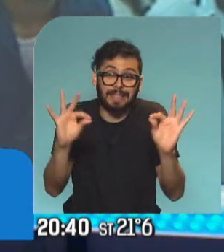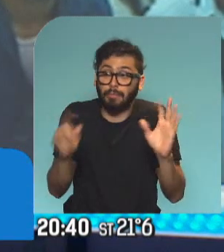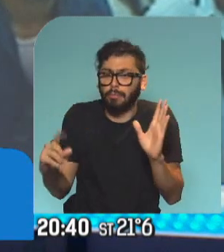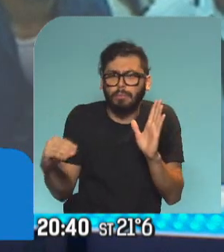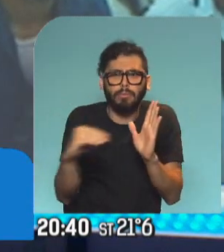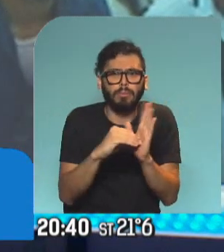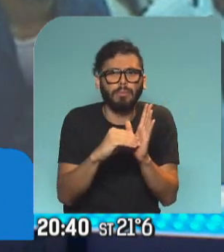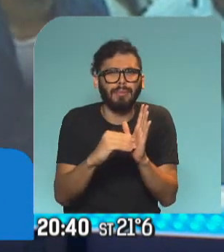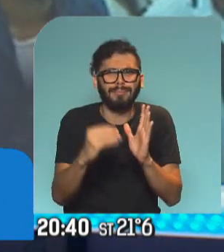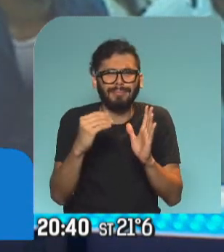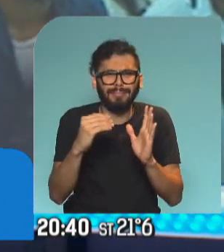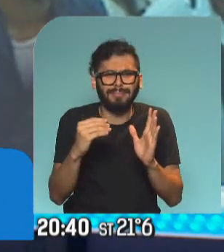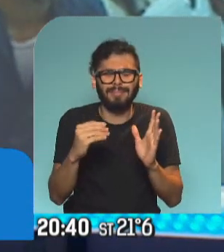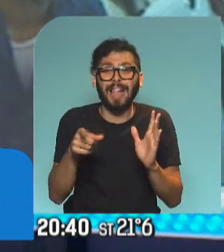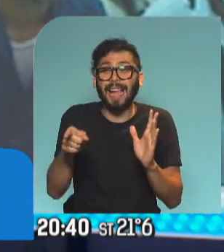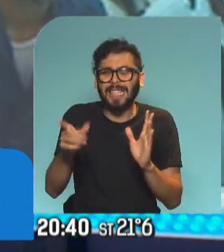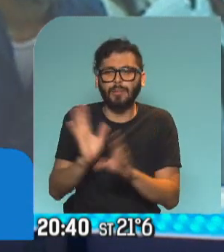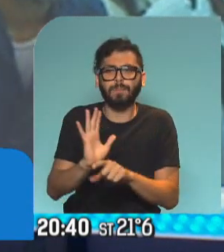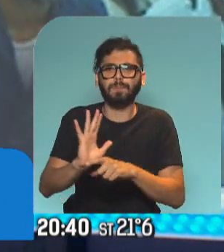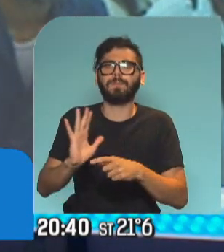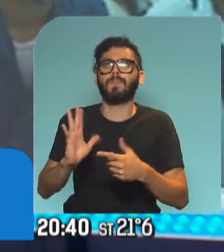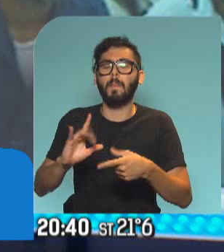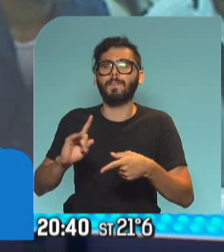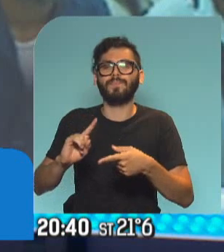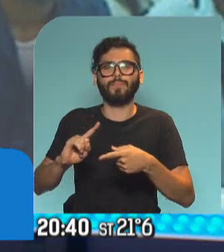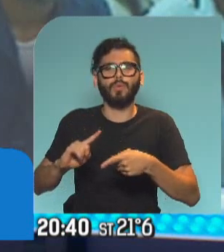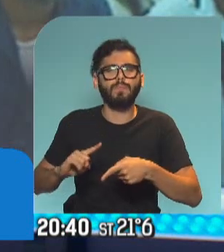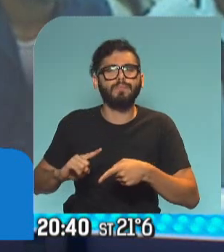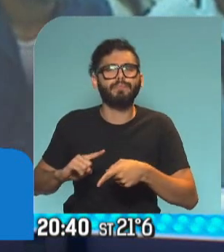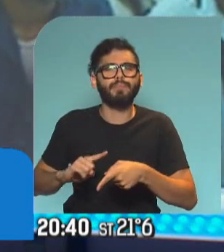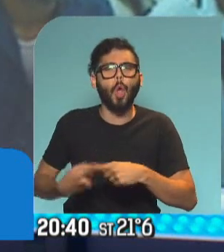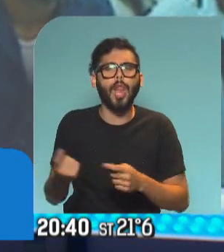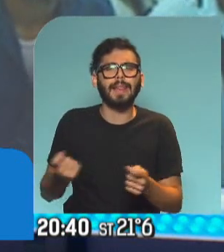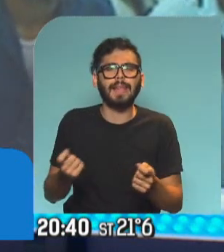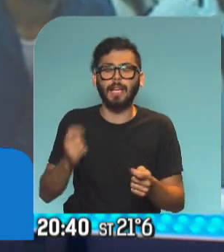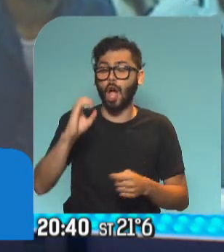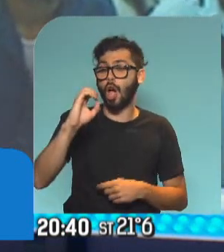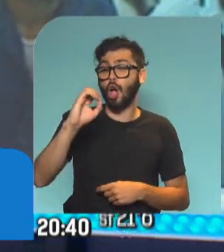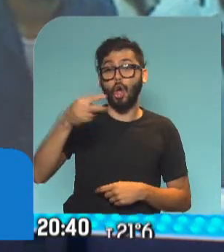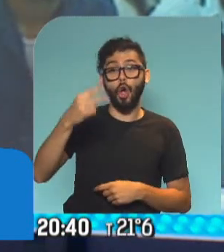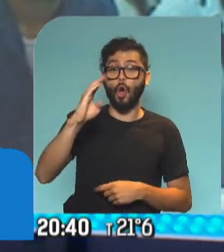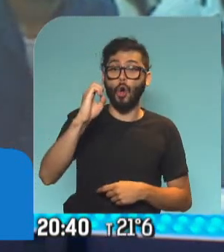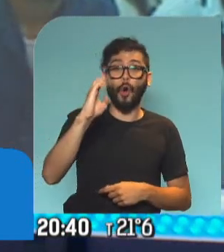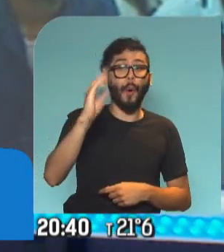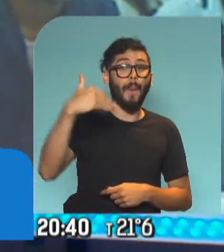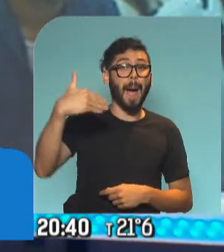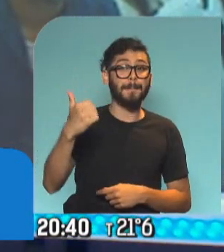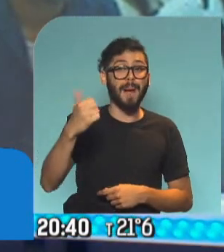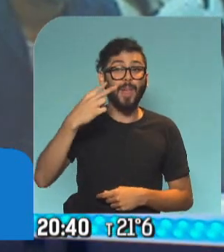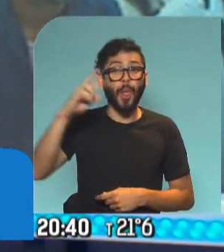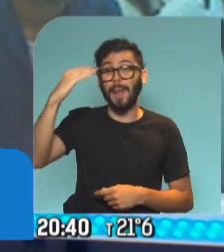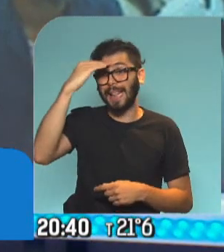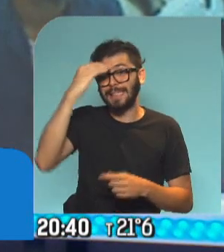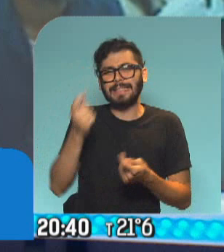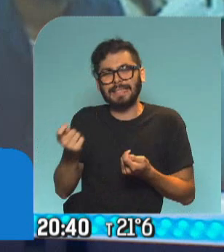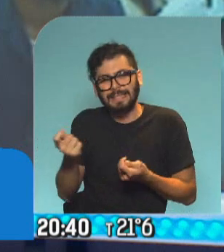es lo que pasa? Esto va para atrás con una política que había iniciado Barack Obama en el 2015, que había sacado a Cuba de ese listado.